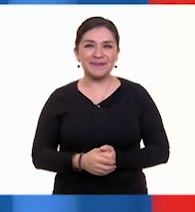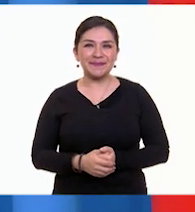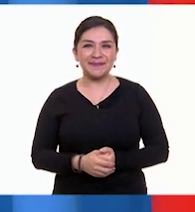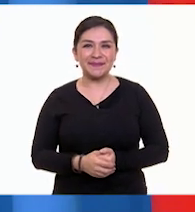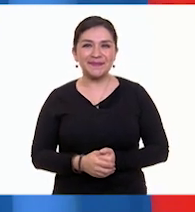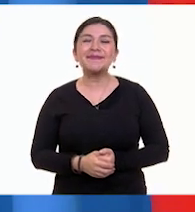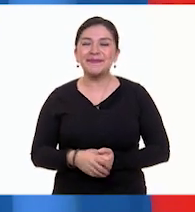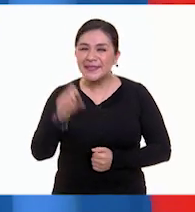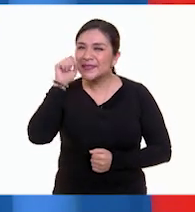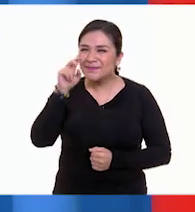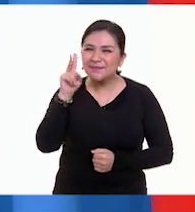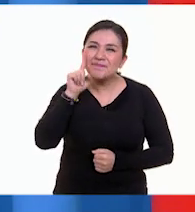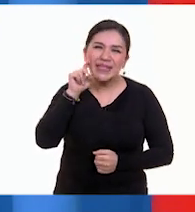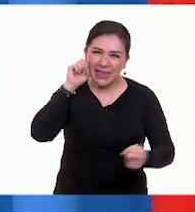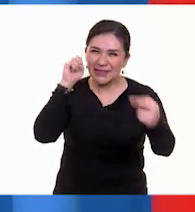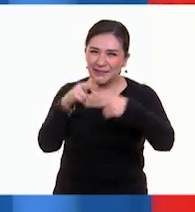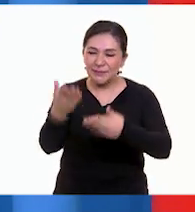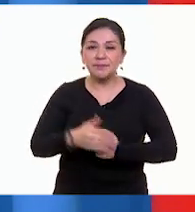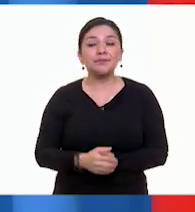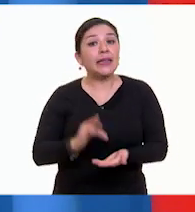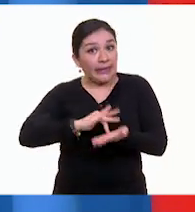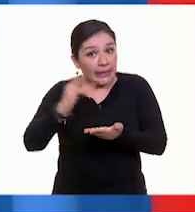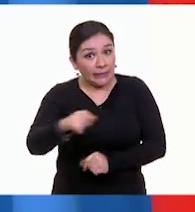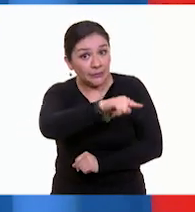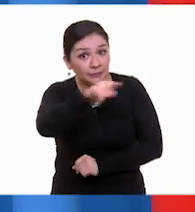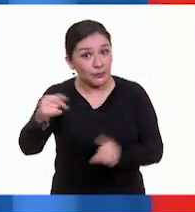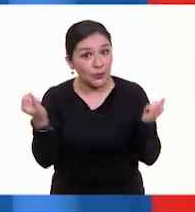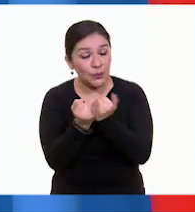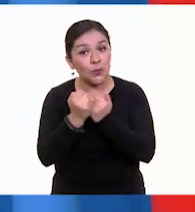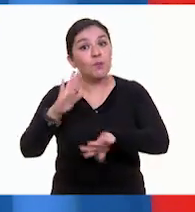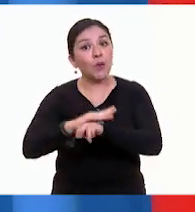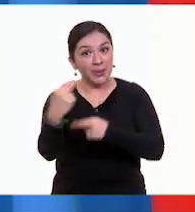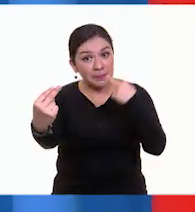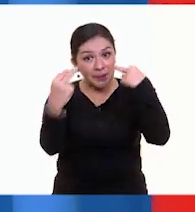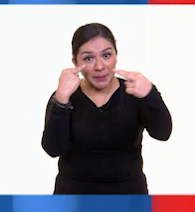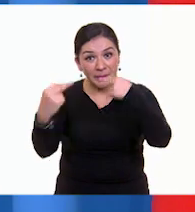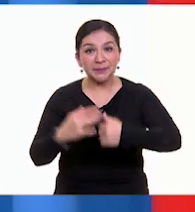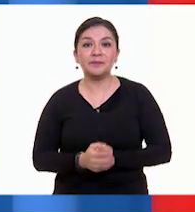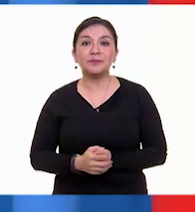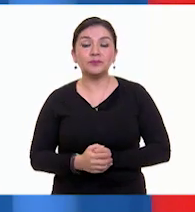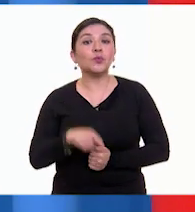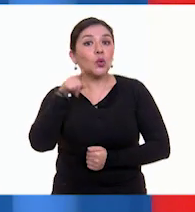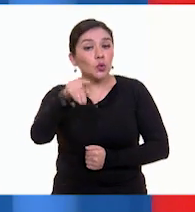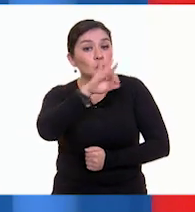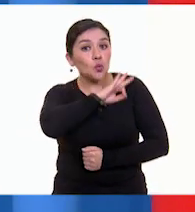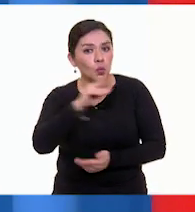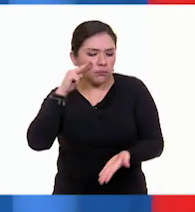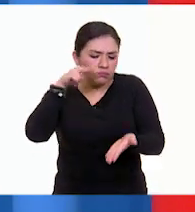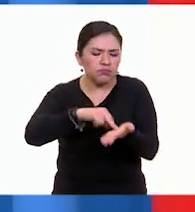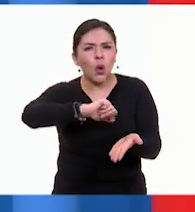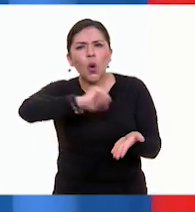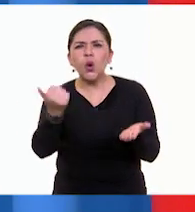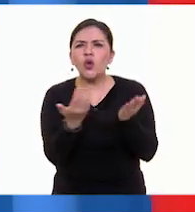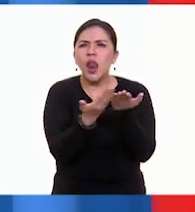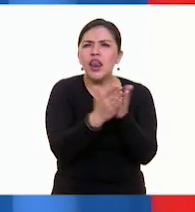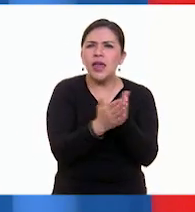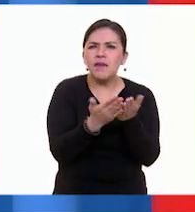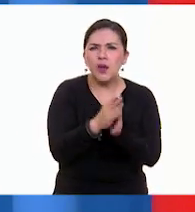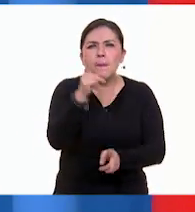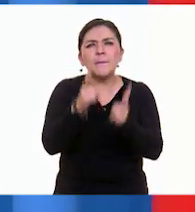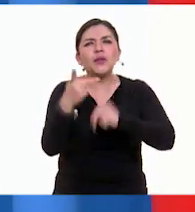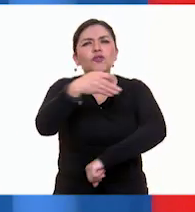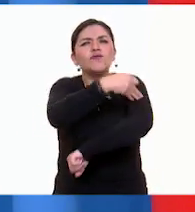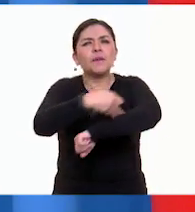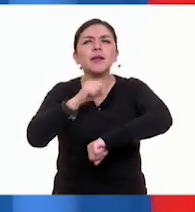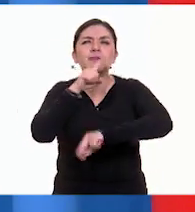María. Hasta mañana, maestra Diana. Muchas gracias a ustedes también por sintonizarnos. Si te es posible, consulta otros libros y